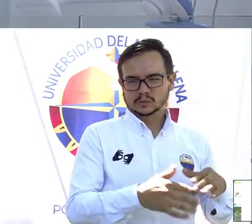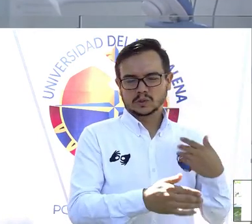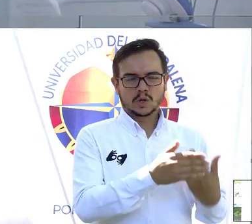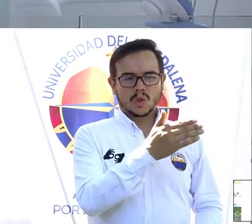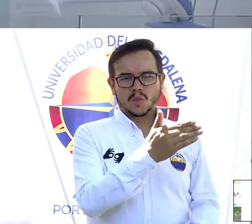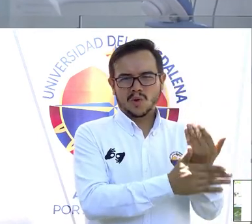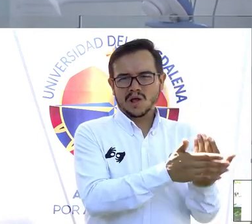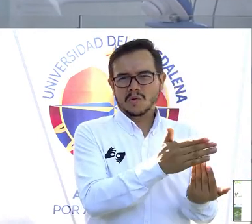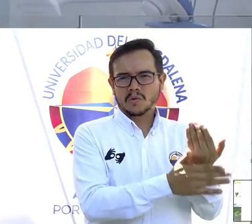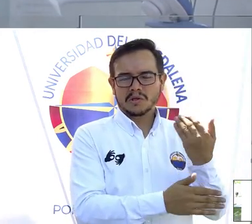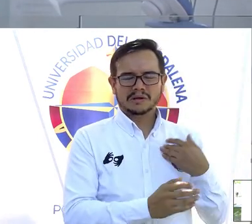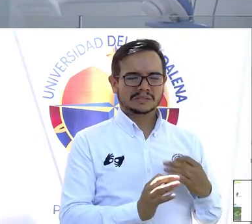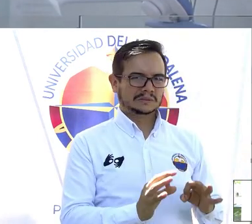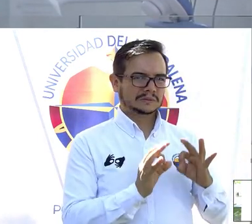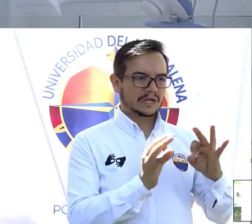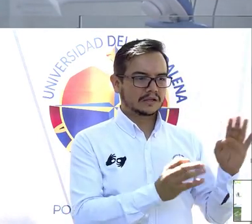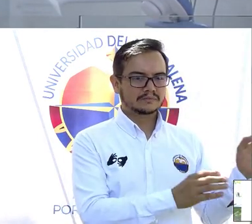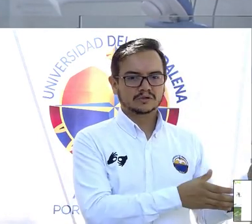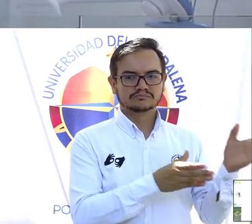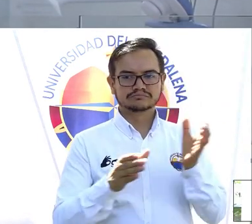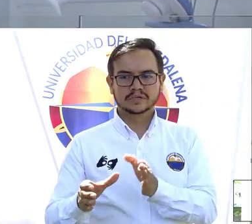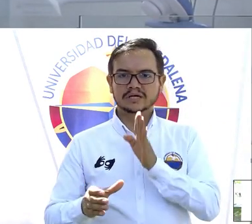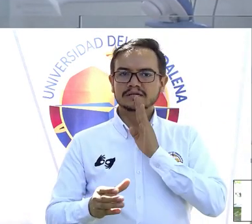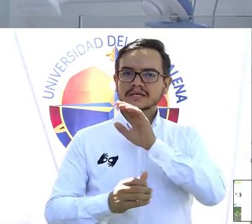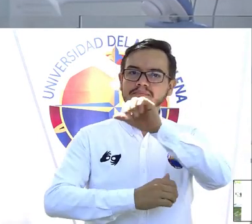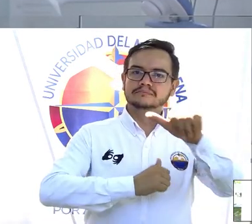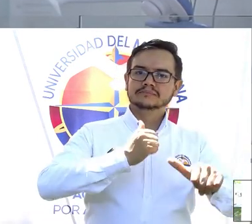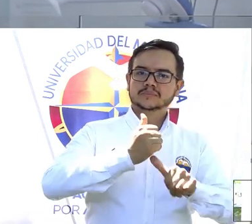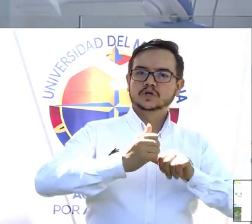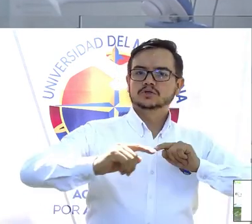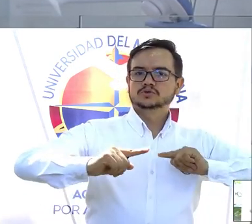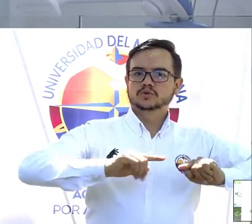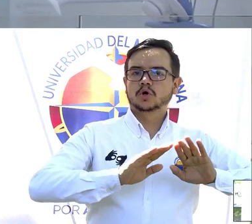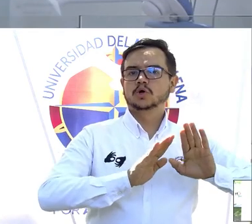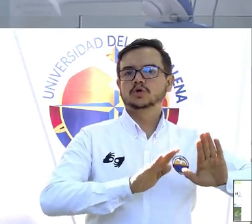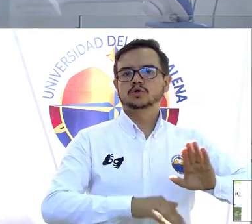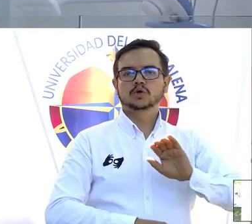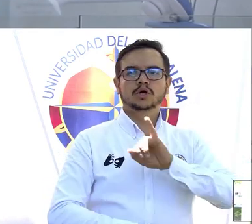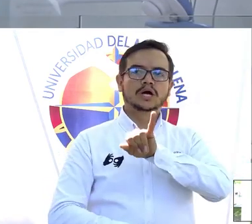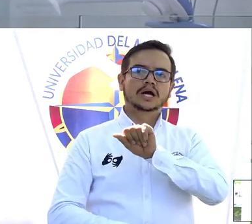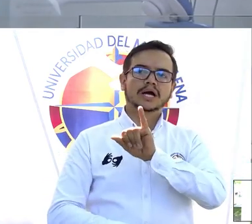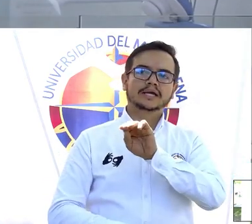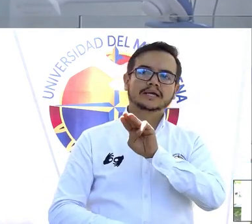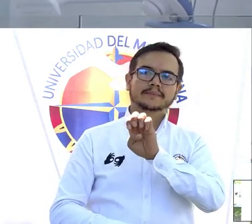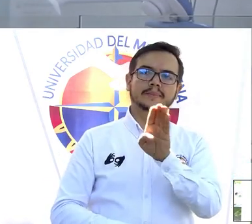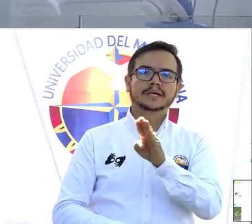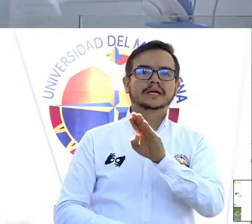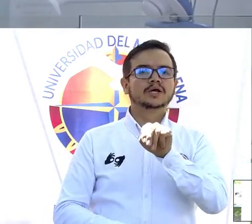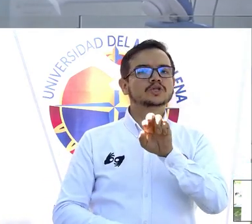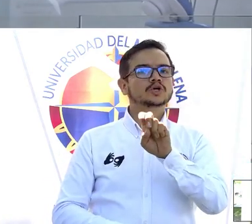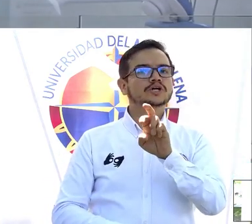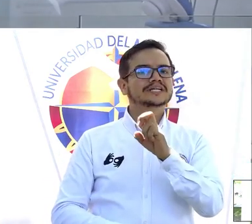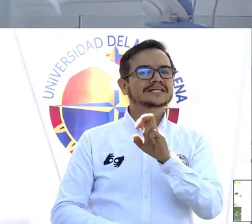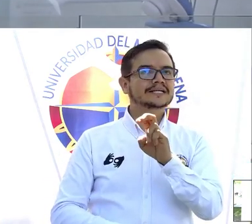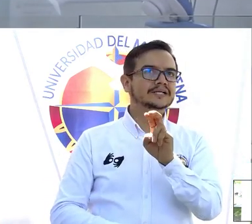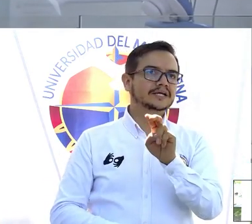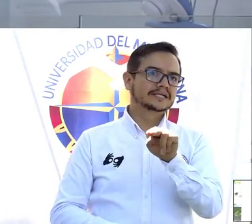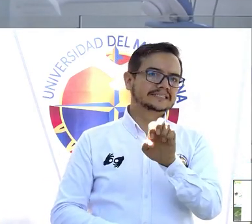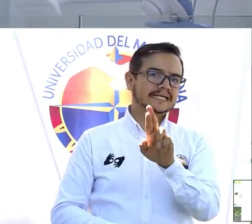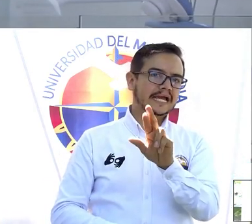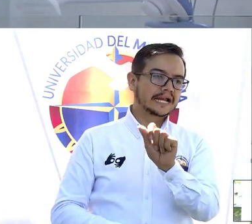gracias al apoyo al vicerrector administrativo Jaime Noguera, porque siempre ha estado presto al apoyo del escenario